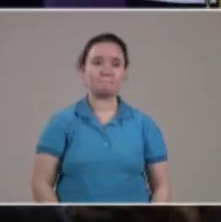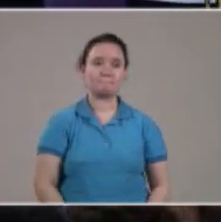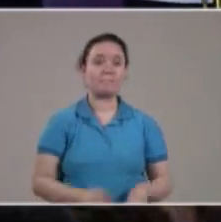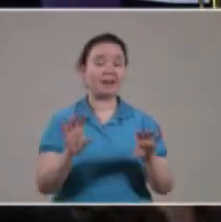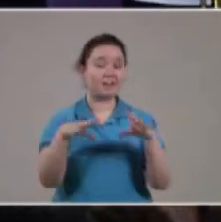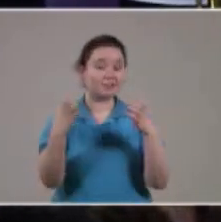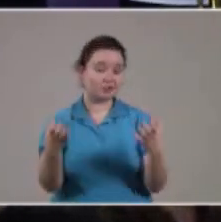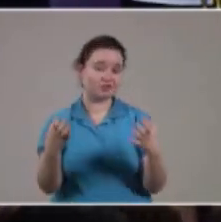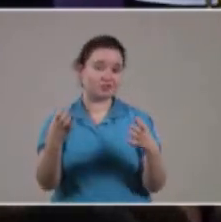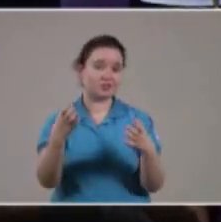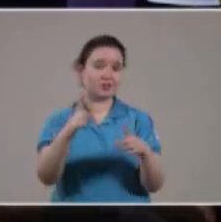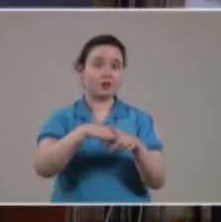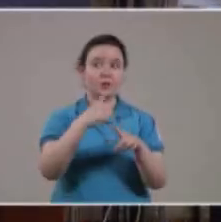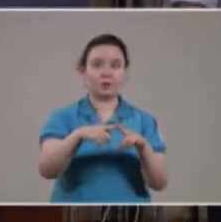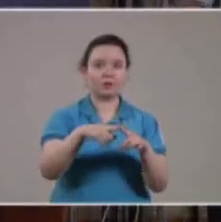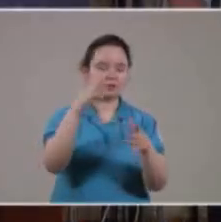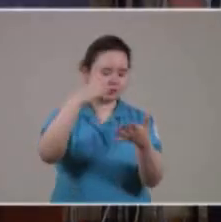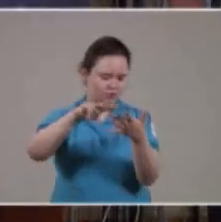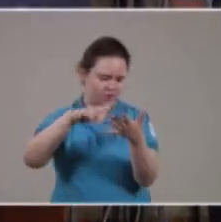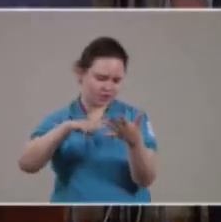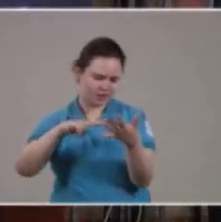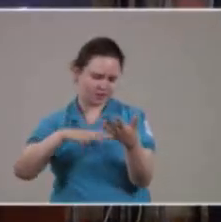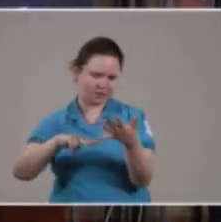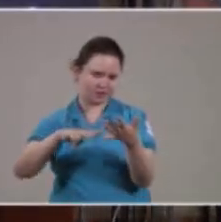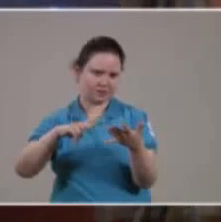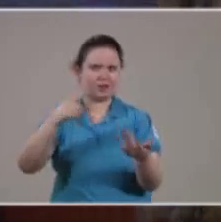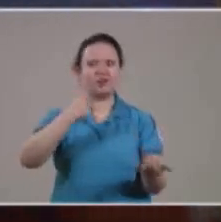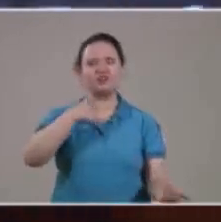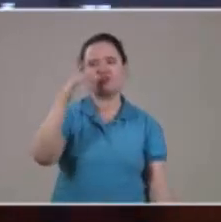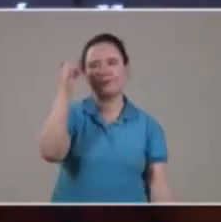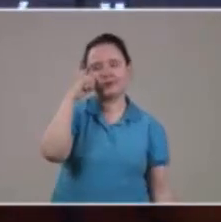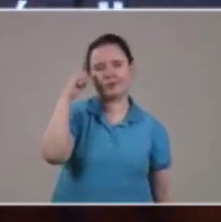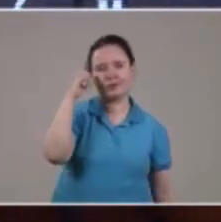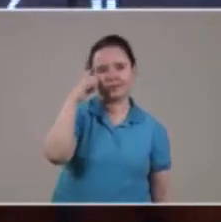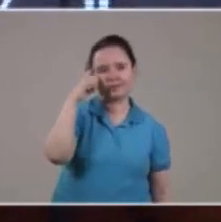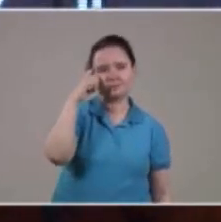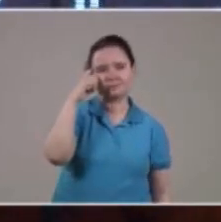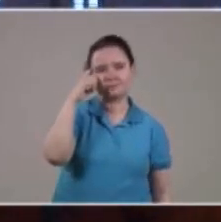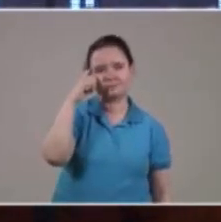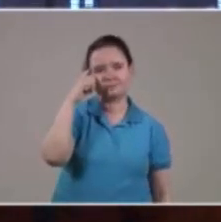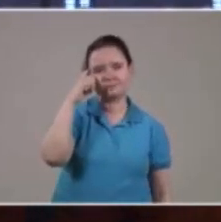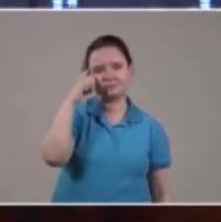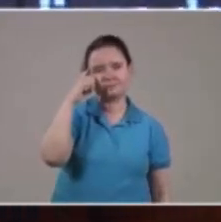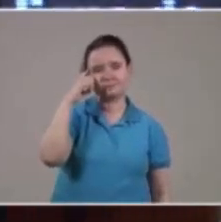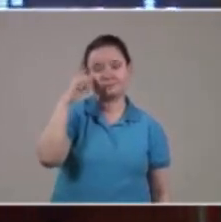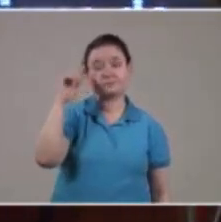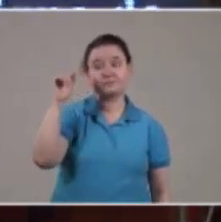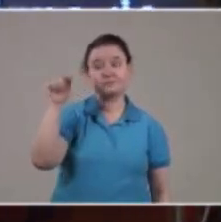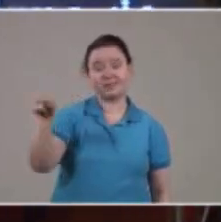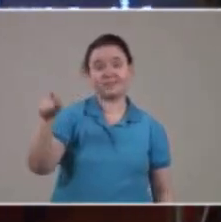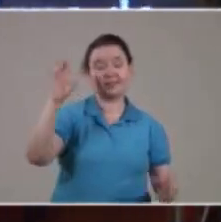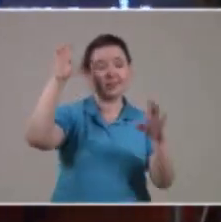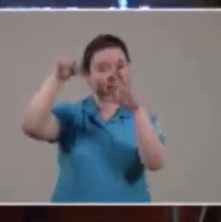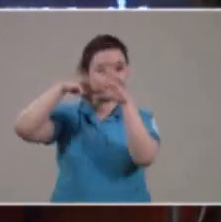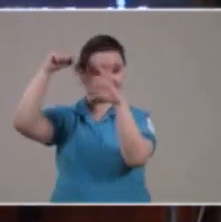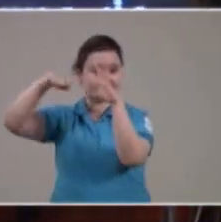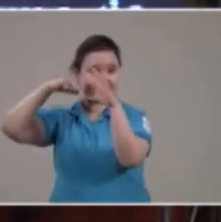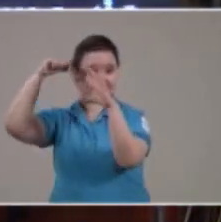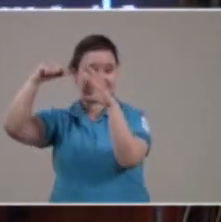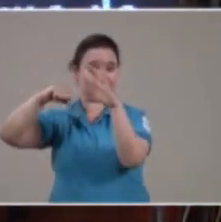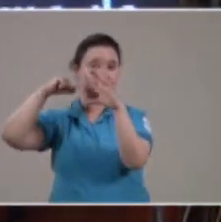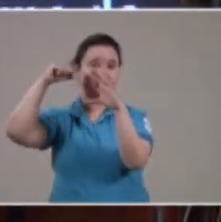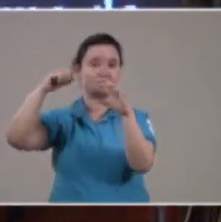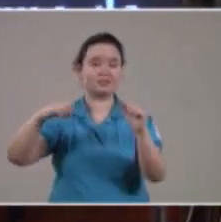Entonces, cuando leí eso y me recordé de ese actor David